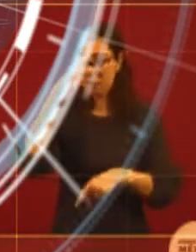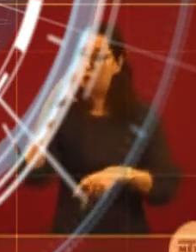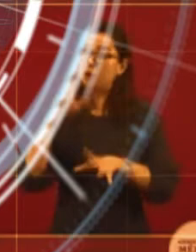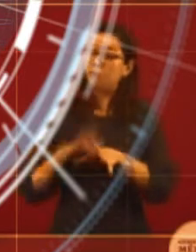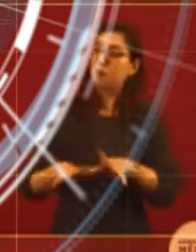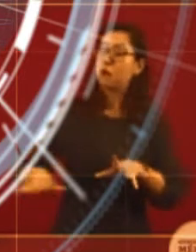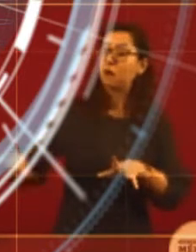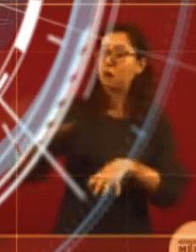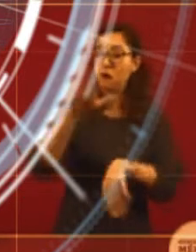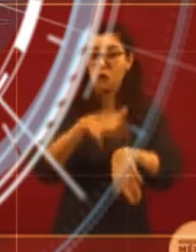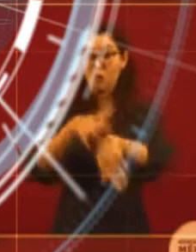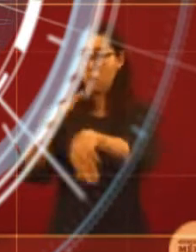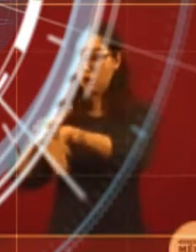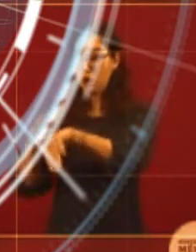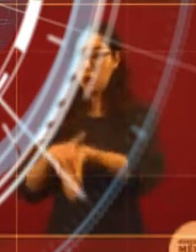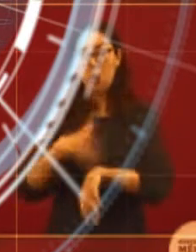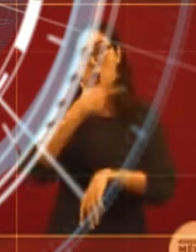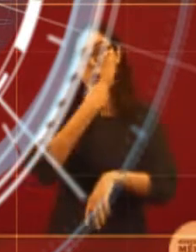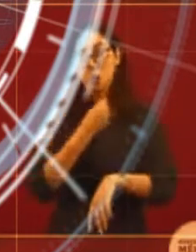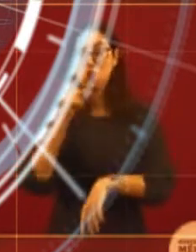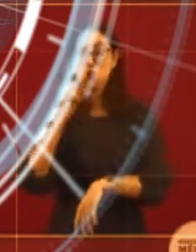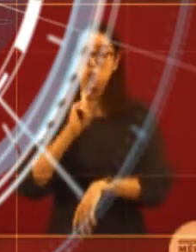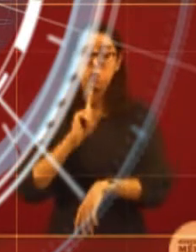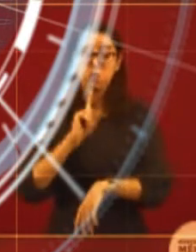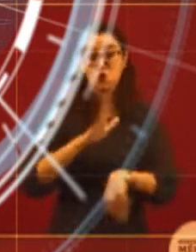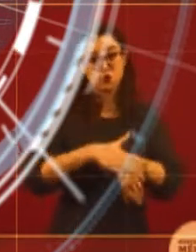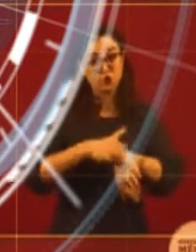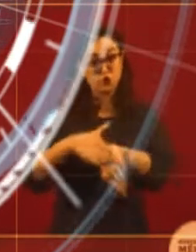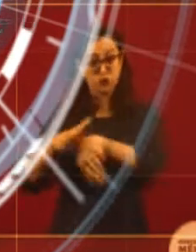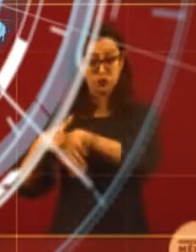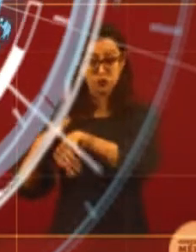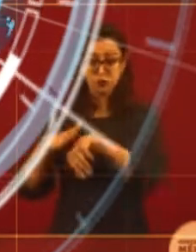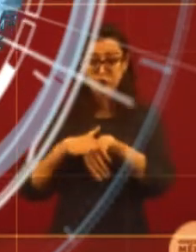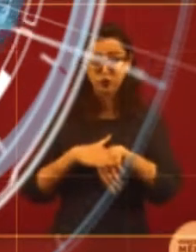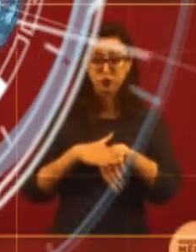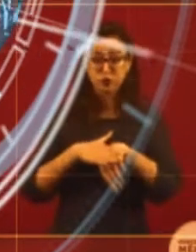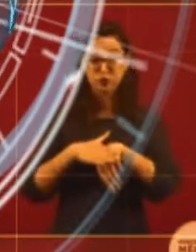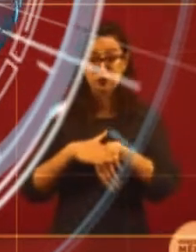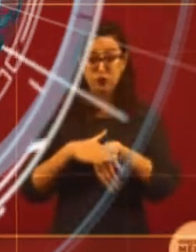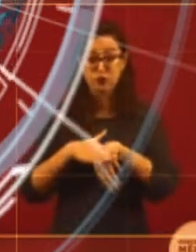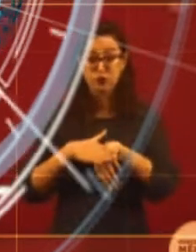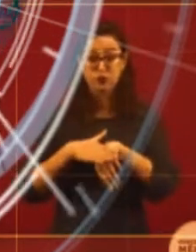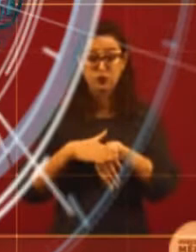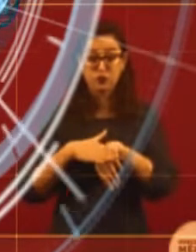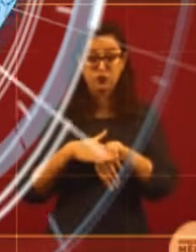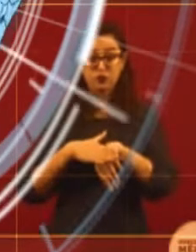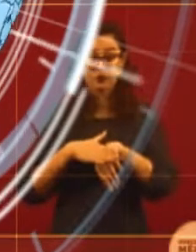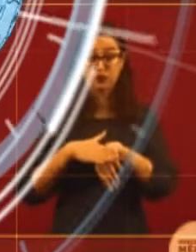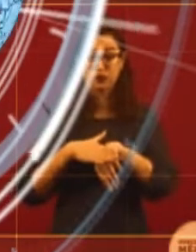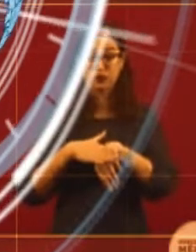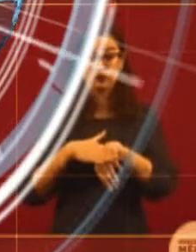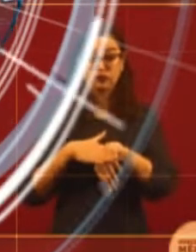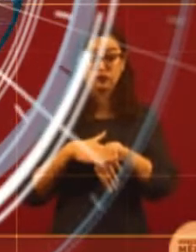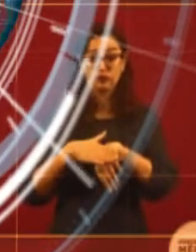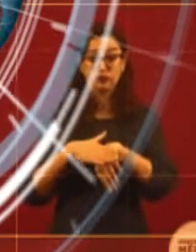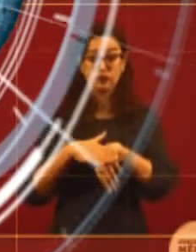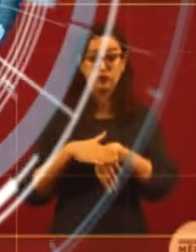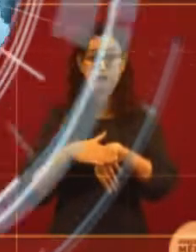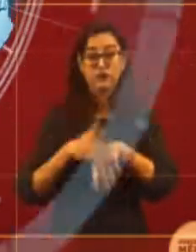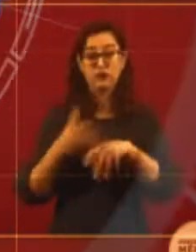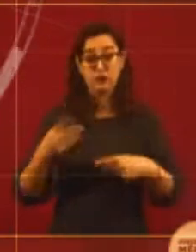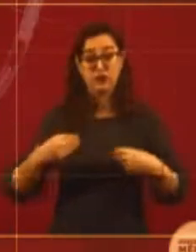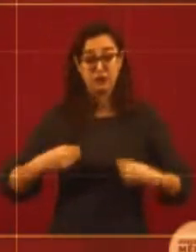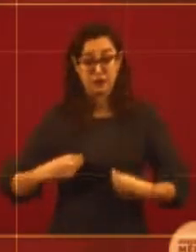mujeres y hombres en especial a los capitalinos